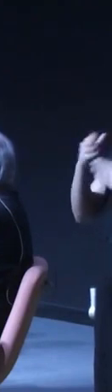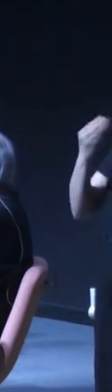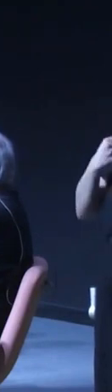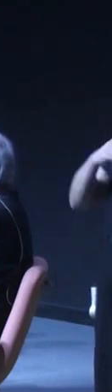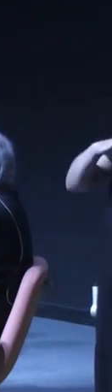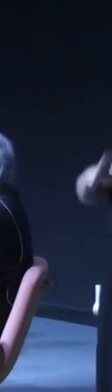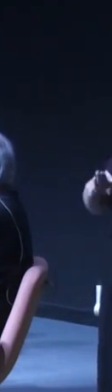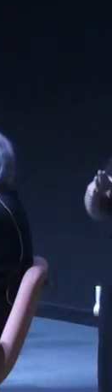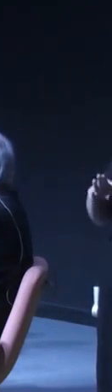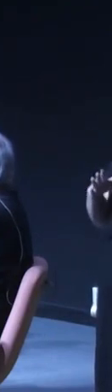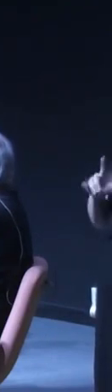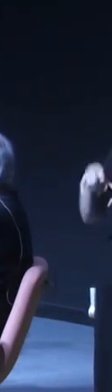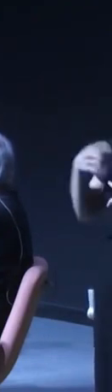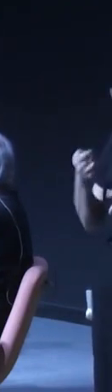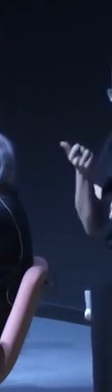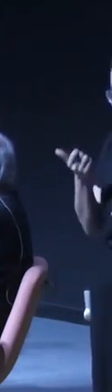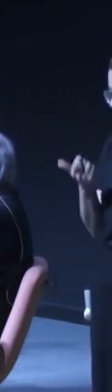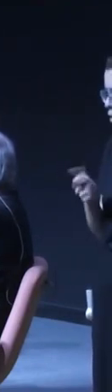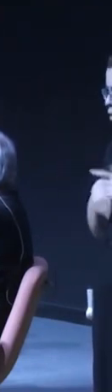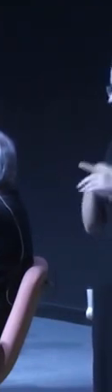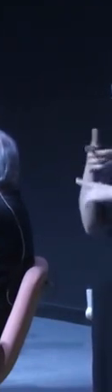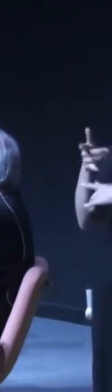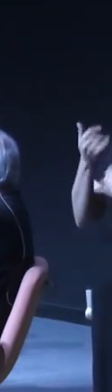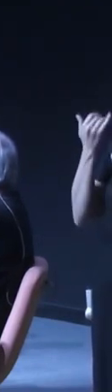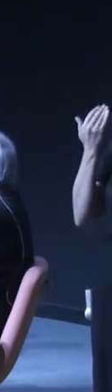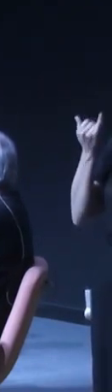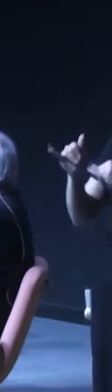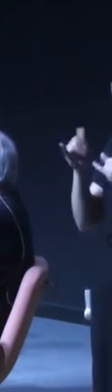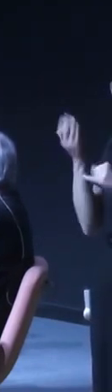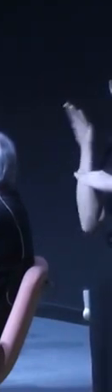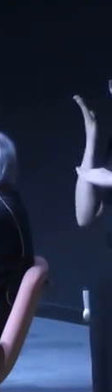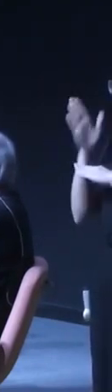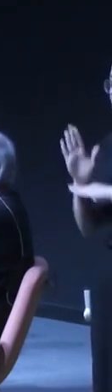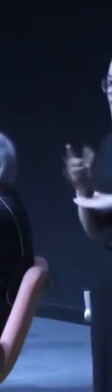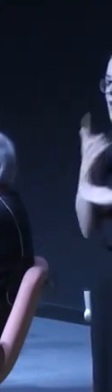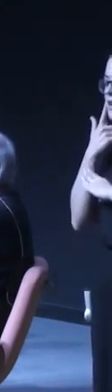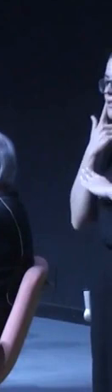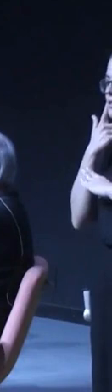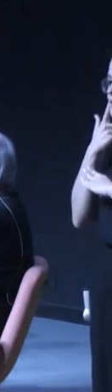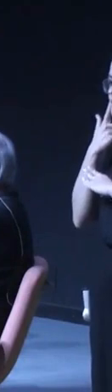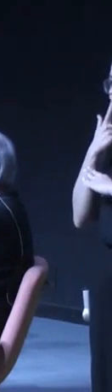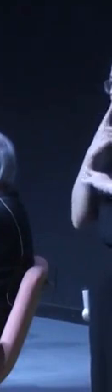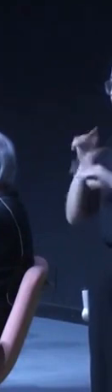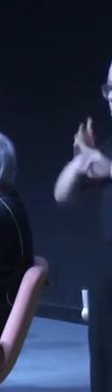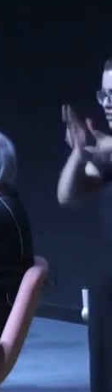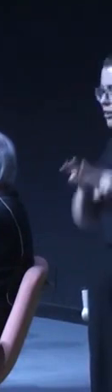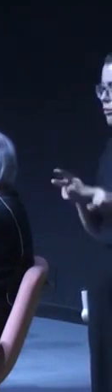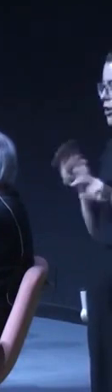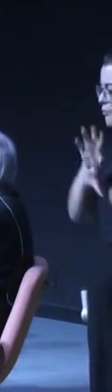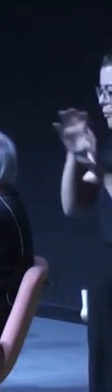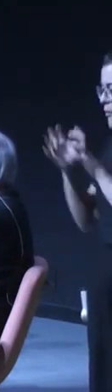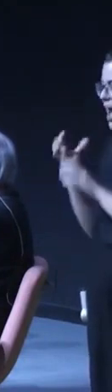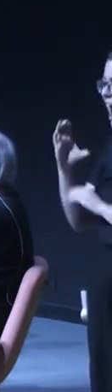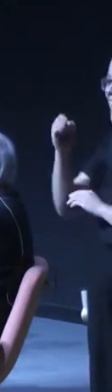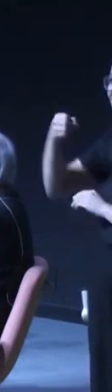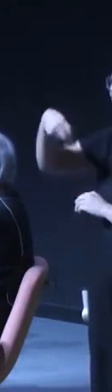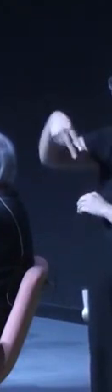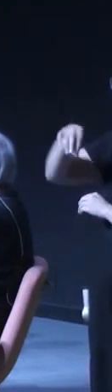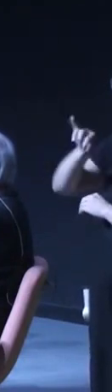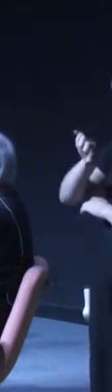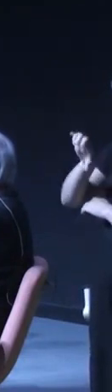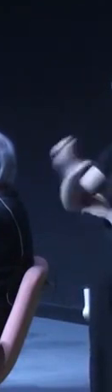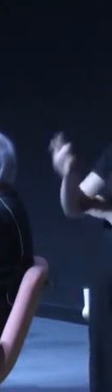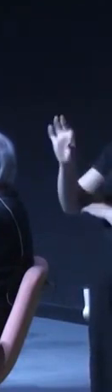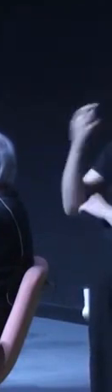premios internacionales y vamos a Cannes y todo el rollo, dices, madre mía, la que se está liando, ¿no? Sí, sí. No esperaba